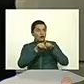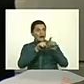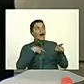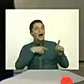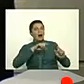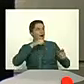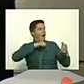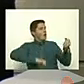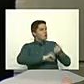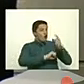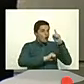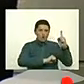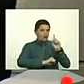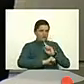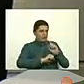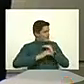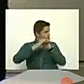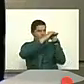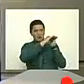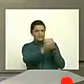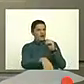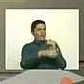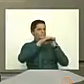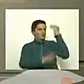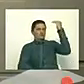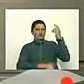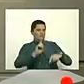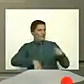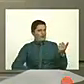licitación. Aún es más absurdo